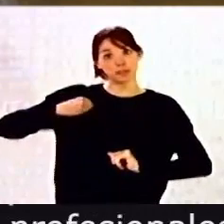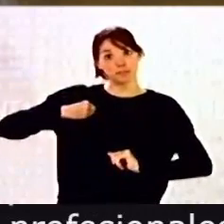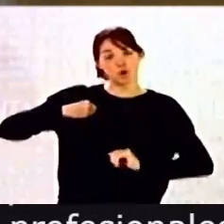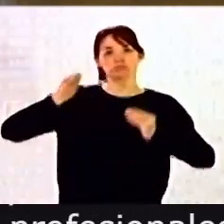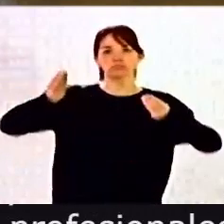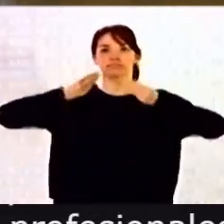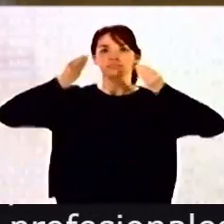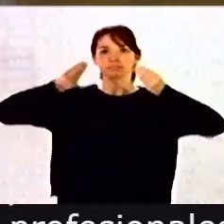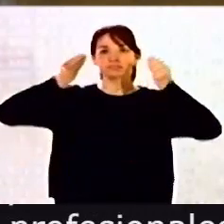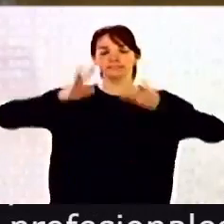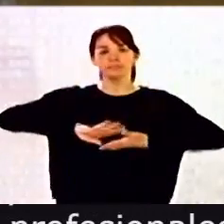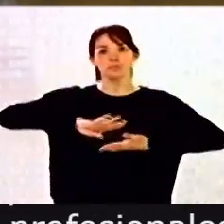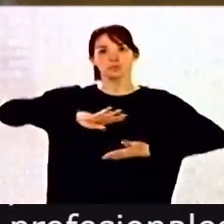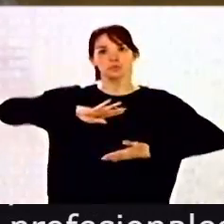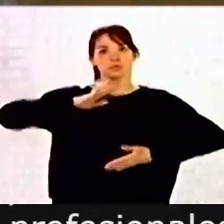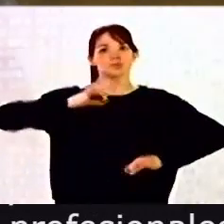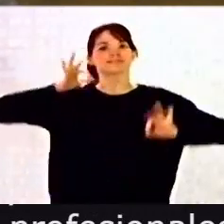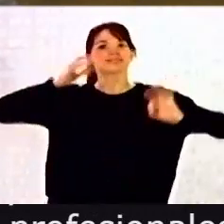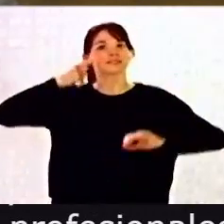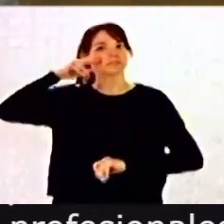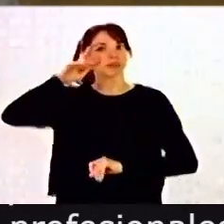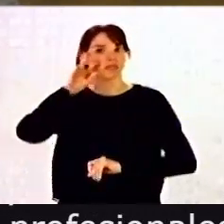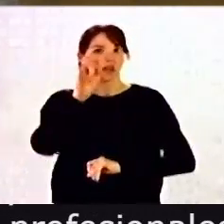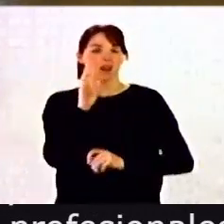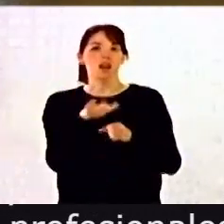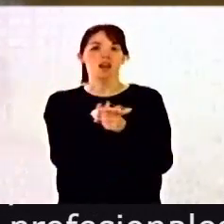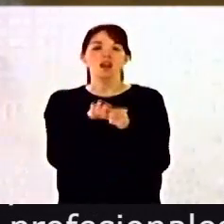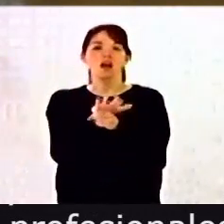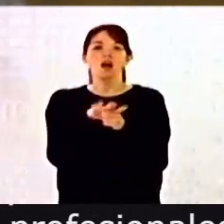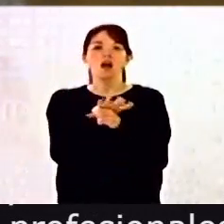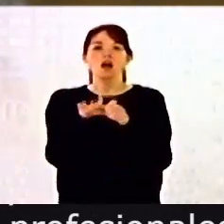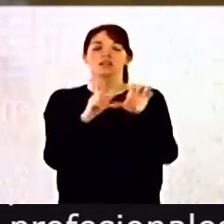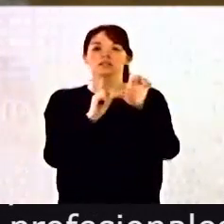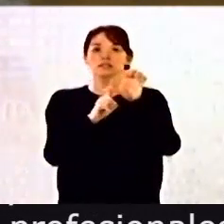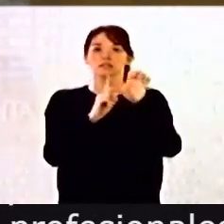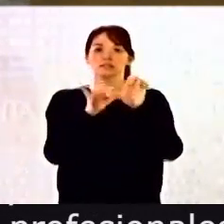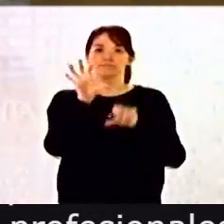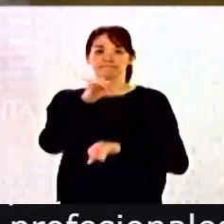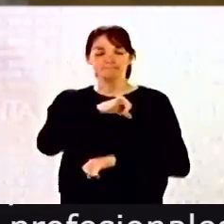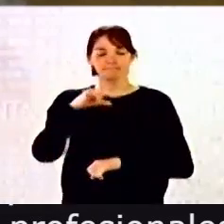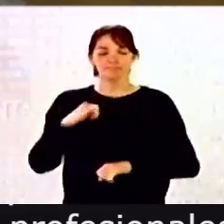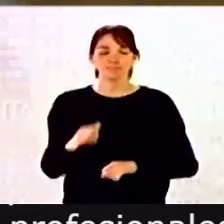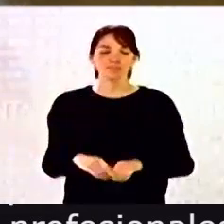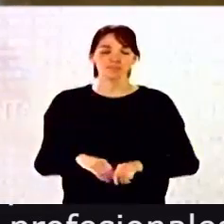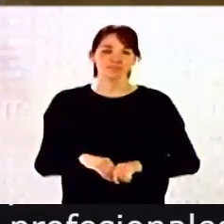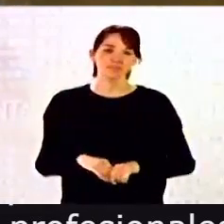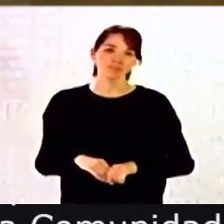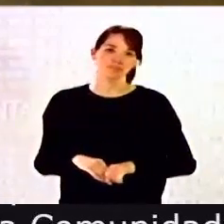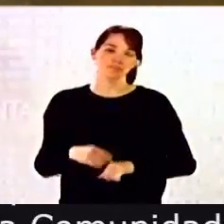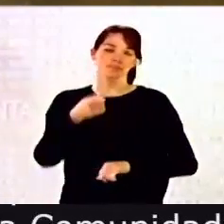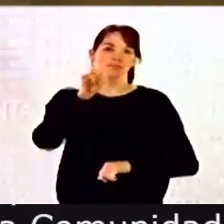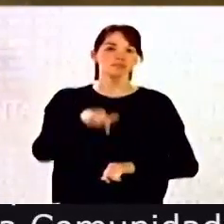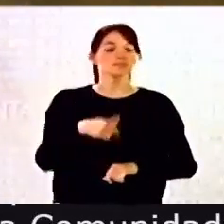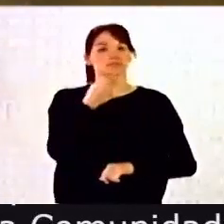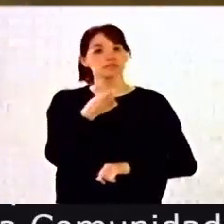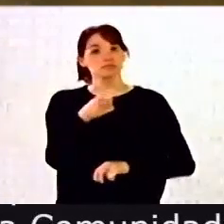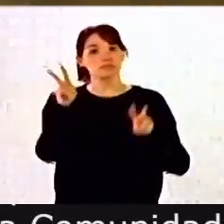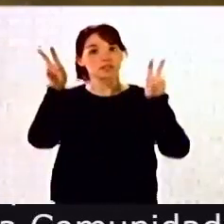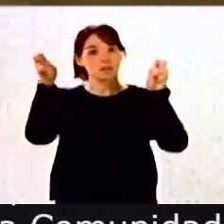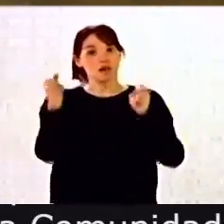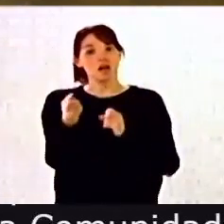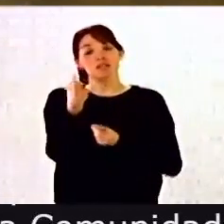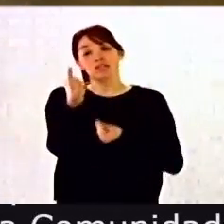formación sanitaria especializada en el ámbito de la Comunidad Autónoma de Extremadura. Decirles, con respecto a los datos,